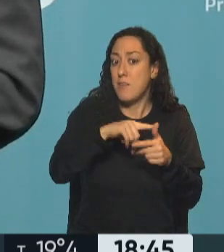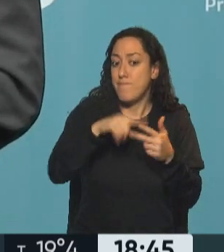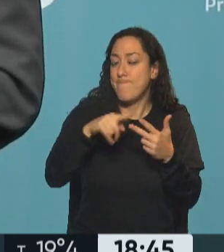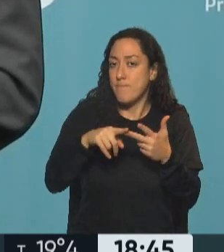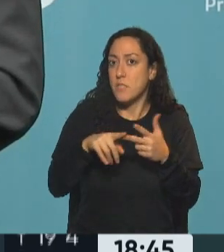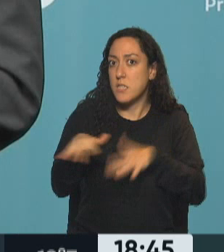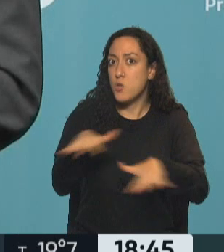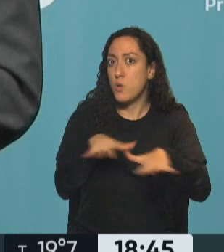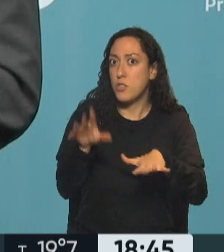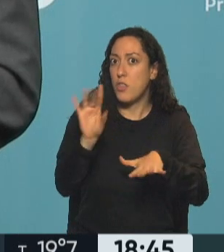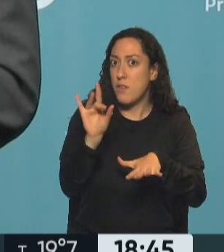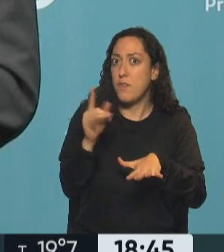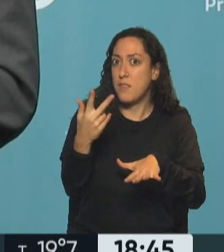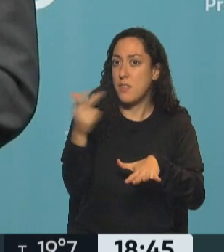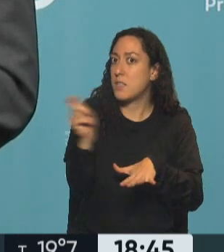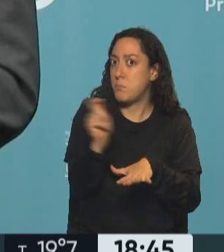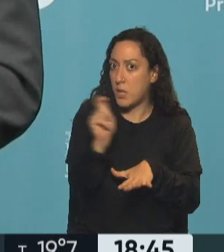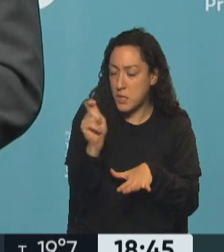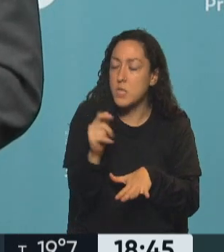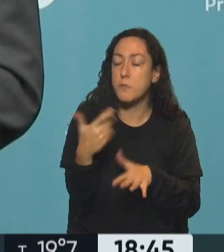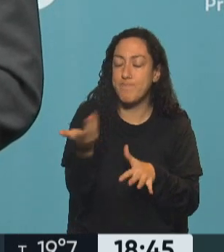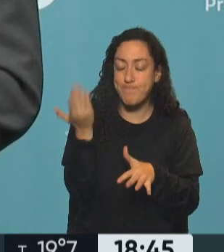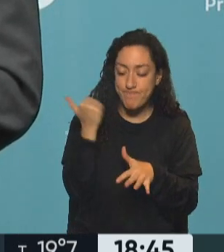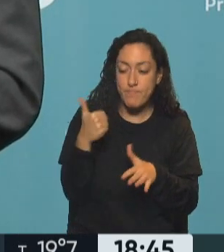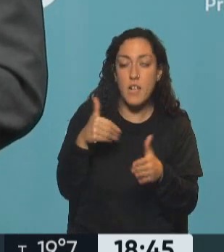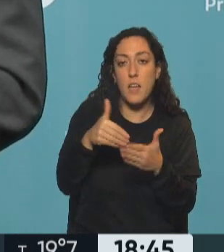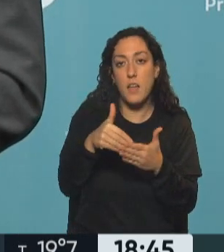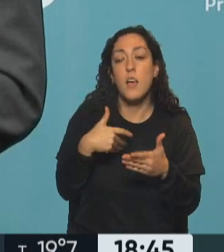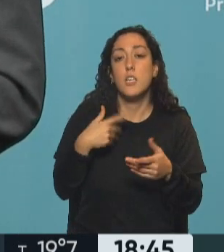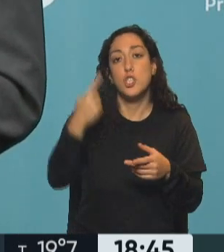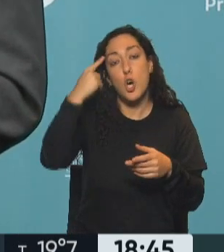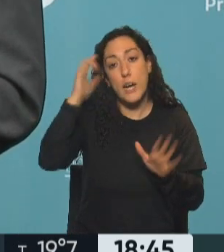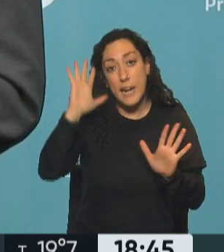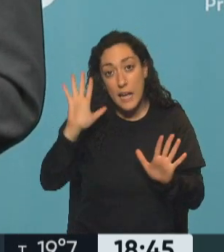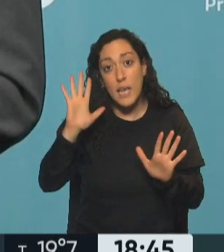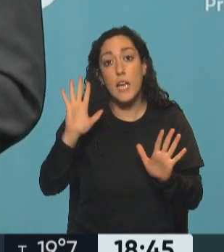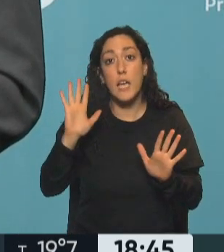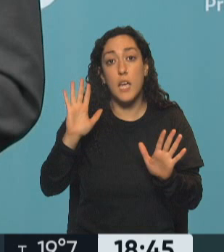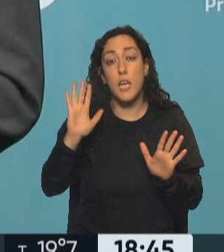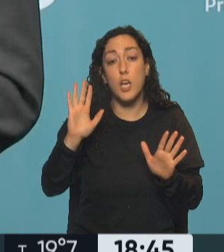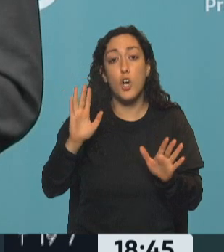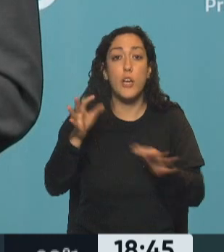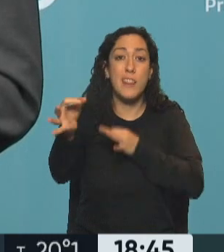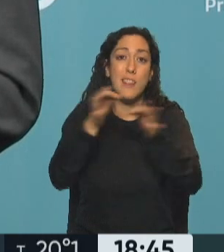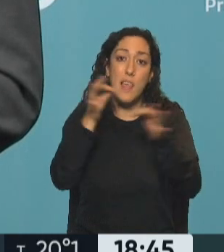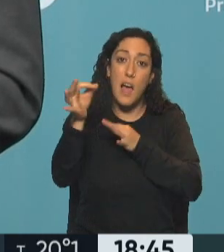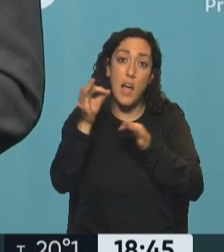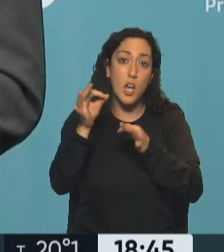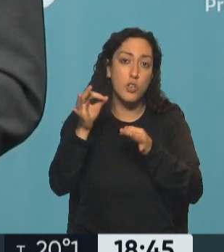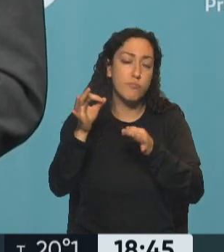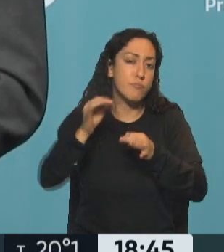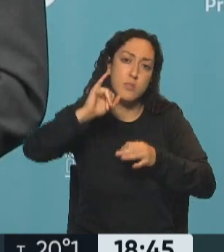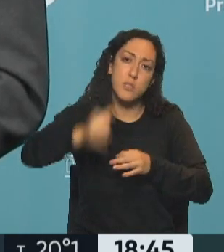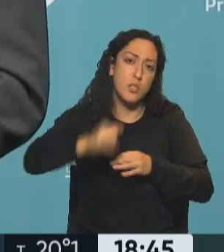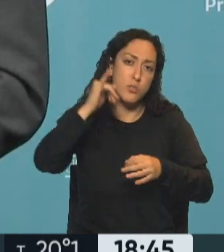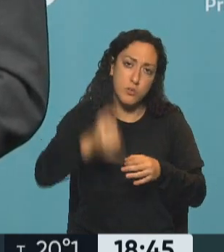dificultades. Creo, y uno va a ratificar siempre, la vocación de diálogo para encontrar con sectores